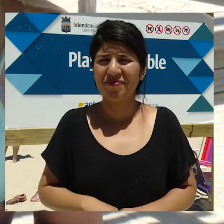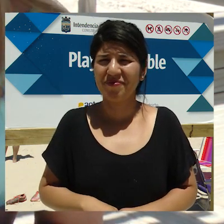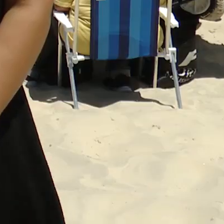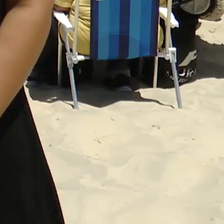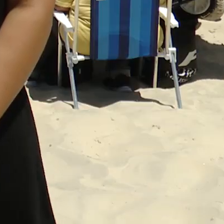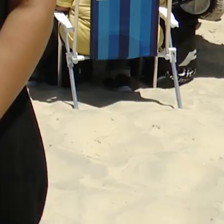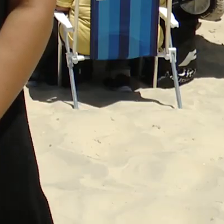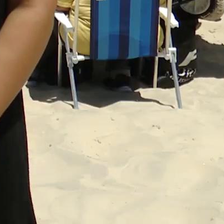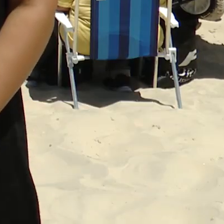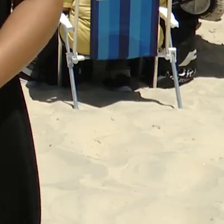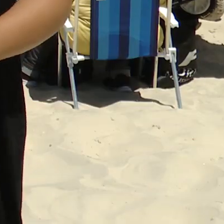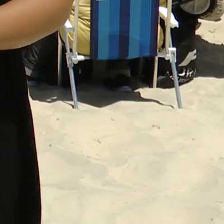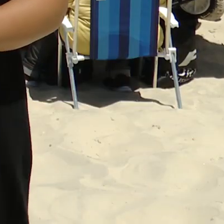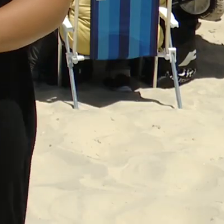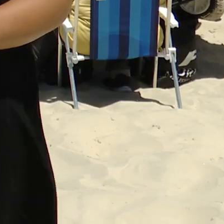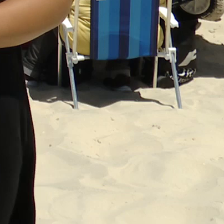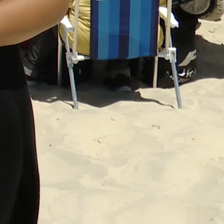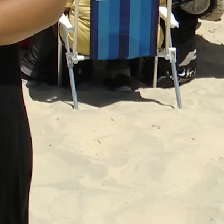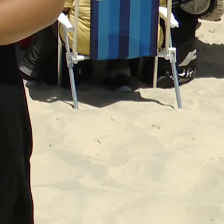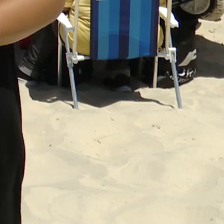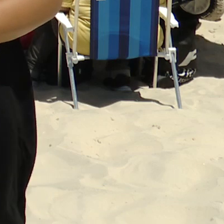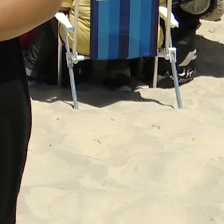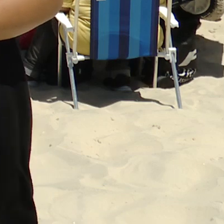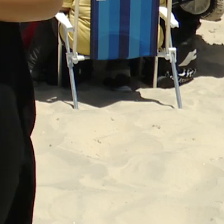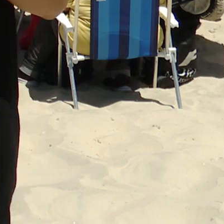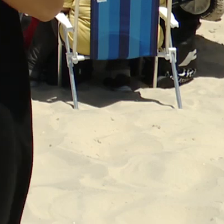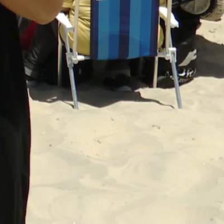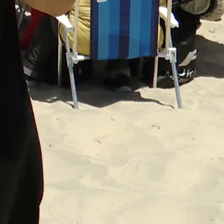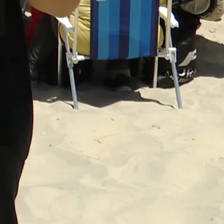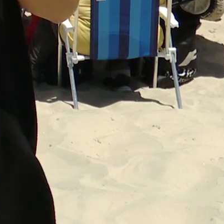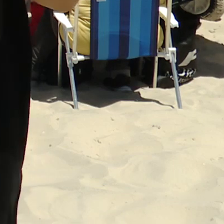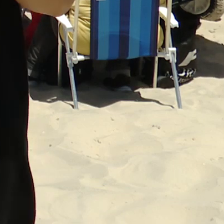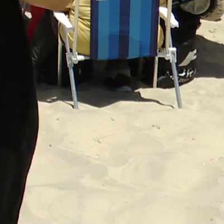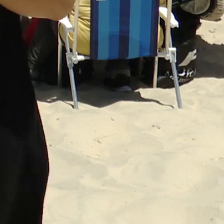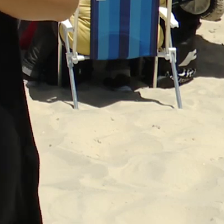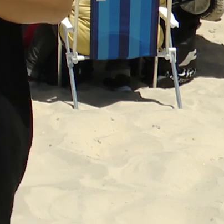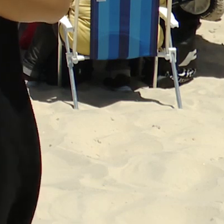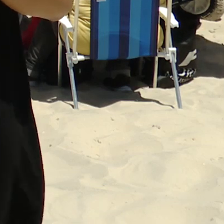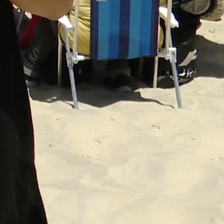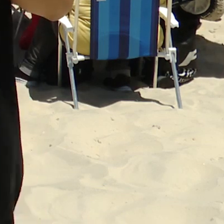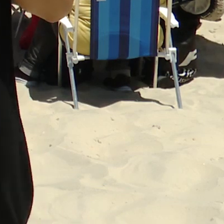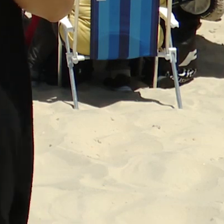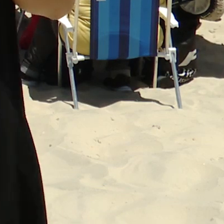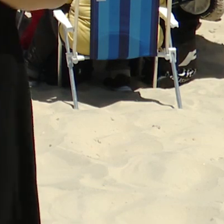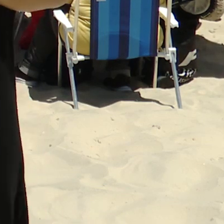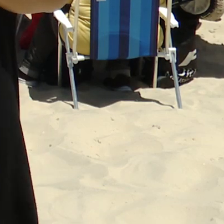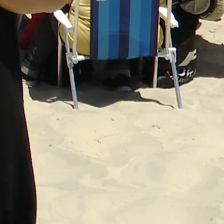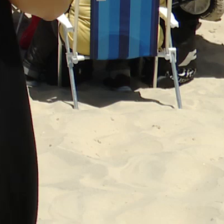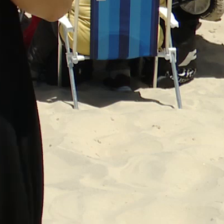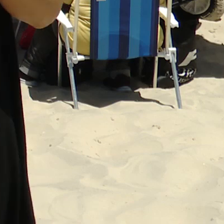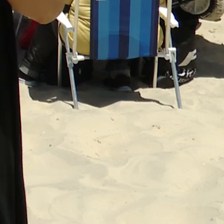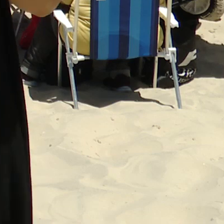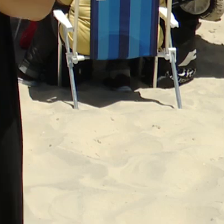suerte. El día 2 de enero comenzó a funcionar el programa Playa Accesible en el municipio de Piriápolis. Esta playa es